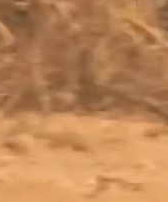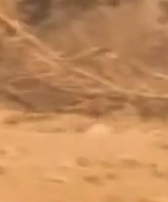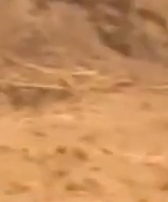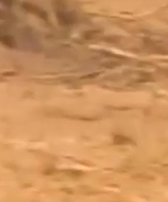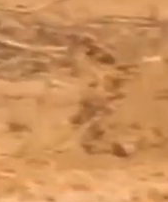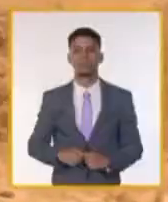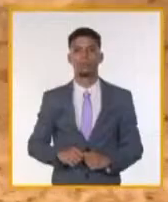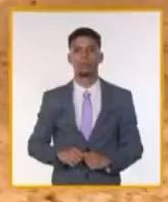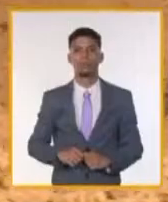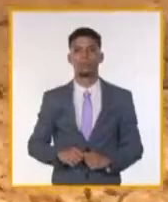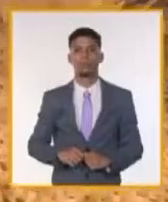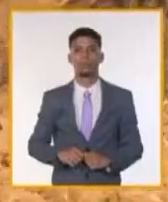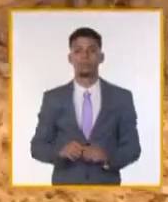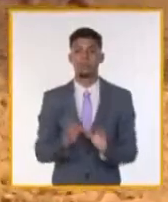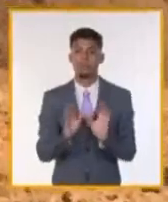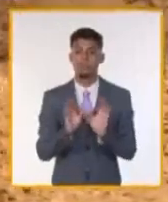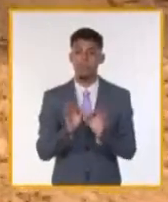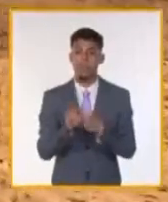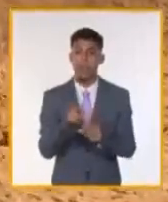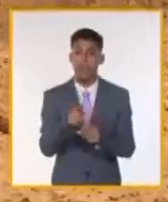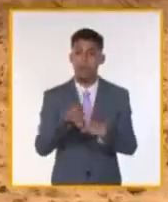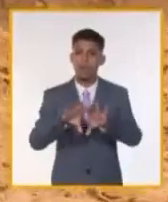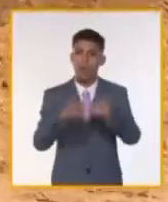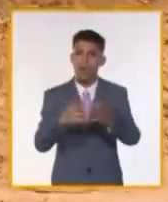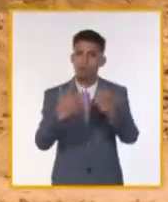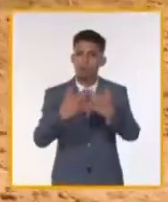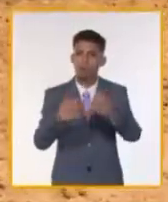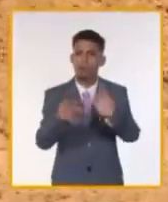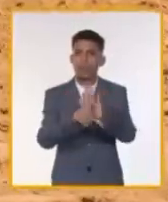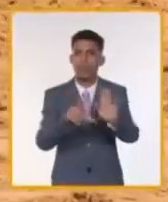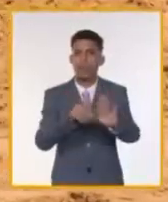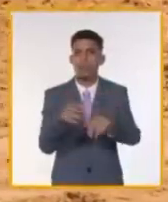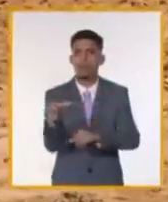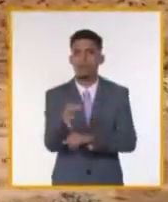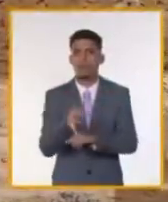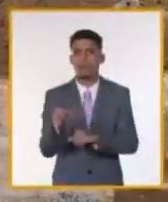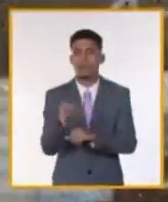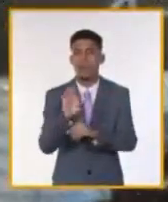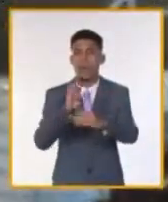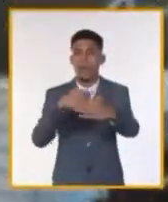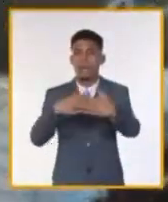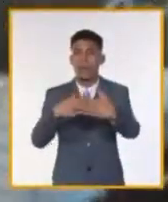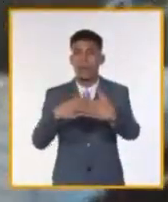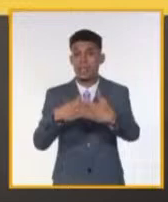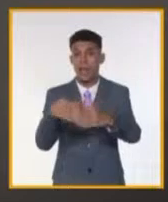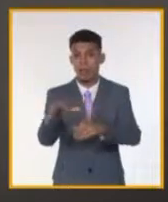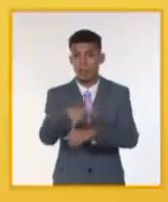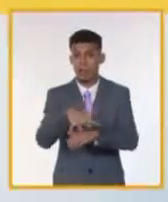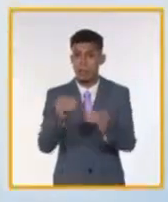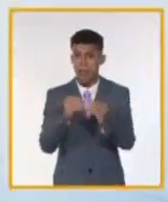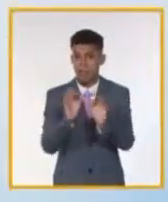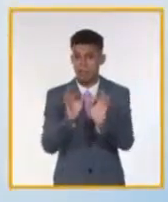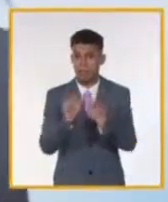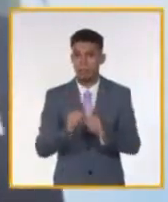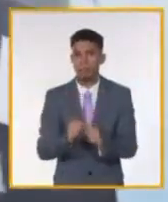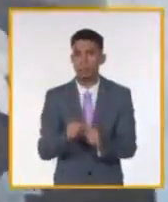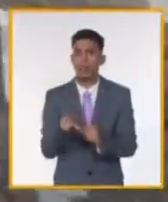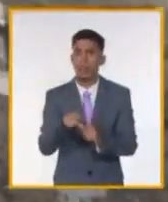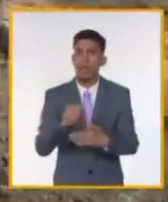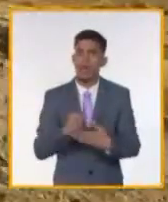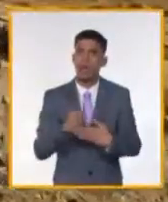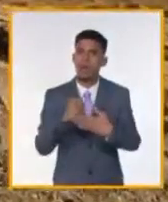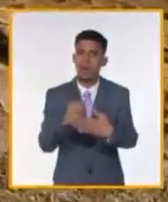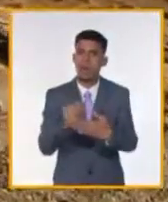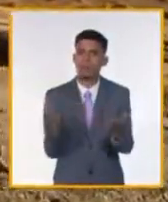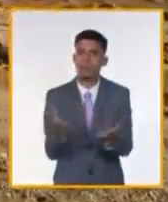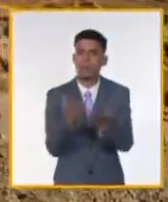A partir de la erradicación de la minería ilegal en el municipio Guaymaro, la empresa territorial Geominera Camagüey contribuye al desarrollo